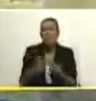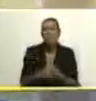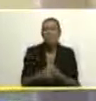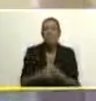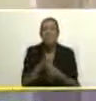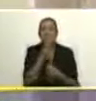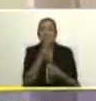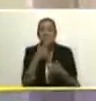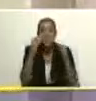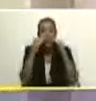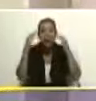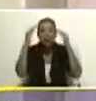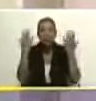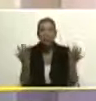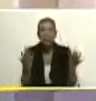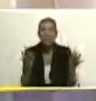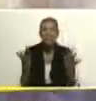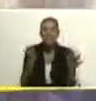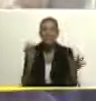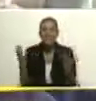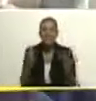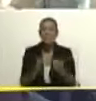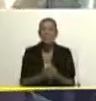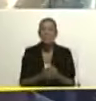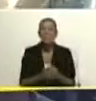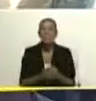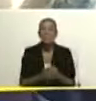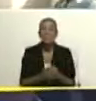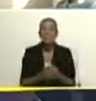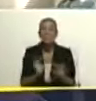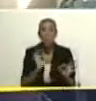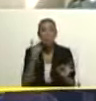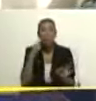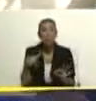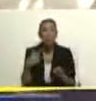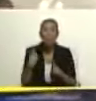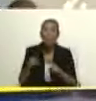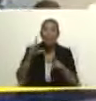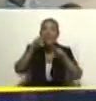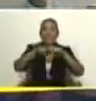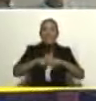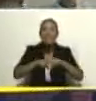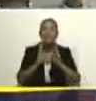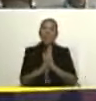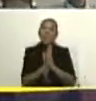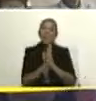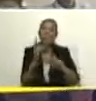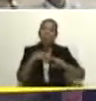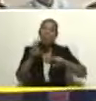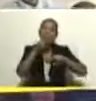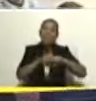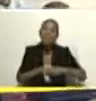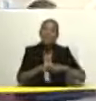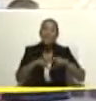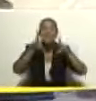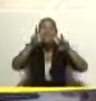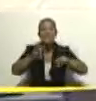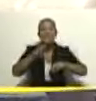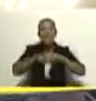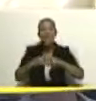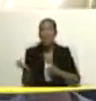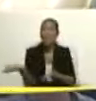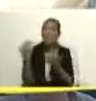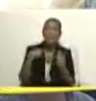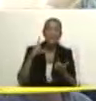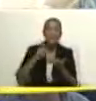bonito, vale. Ah, aquí. Pero no van a salir ellos. Tráeme una silla. Vamos a tomar una foto, Cilita. Vente para